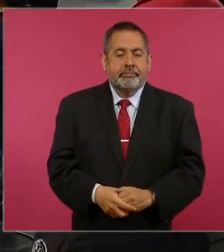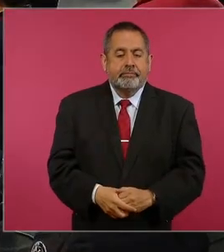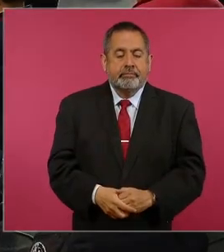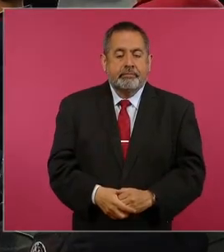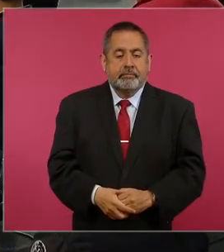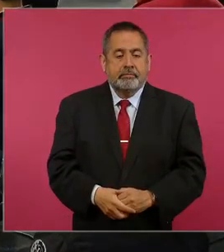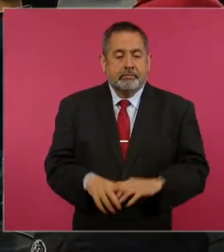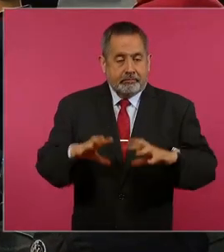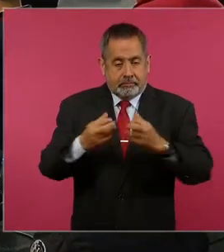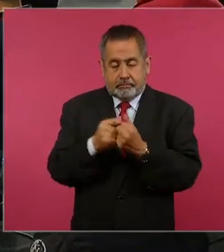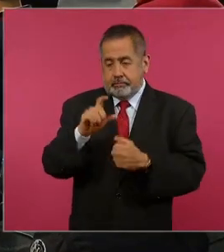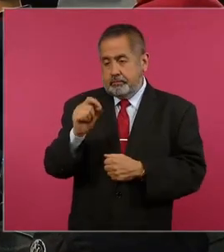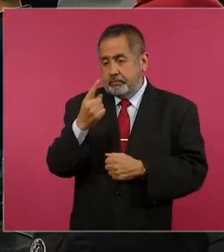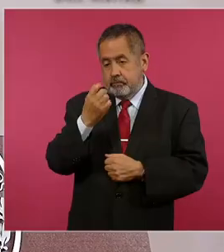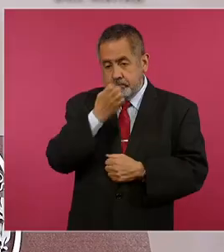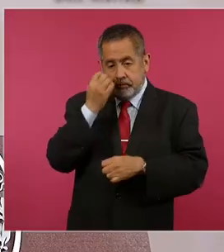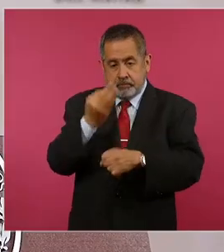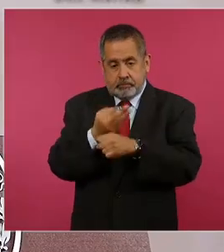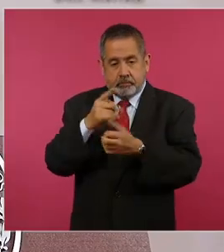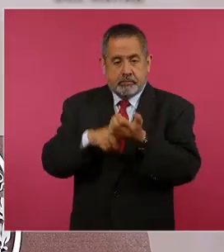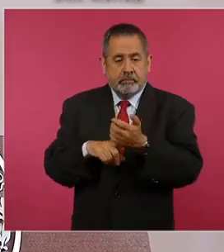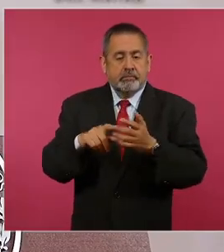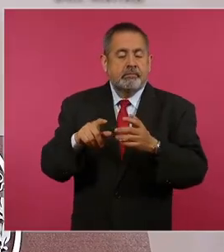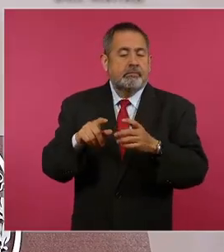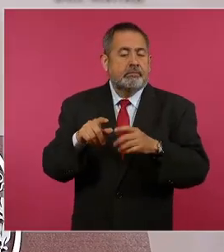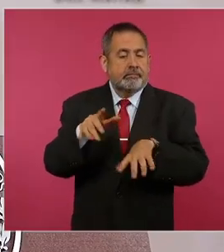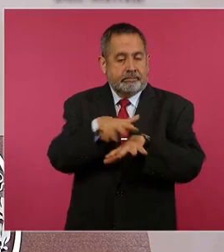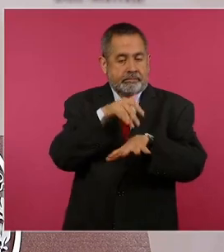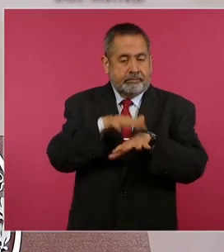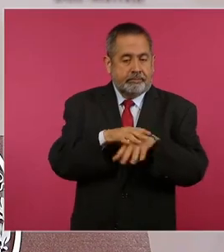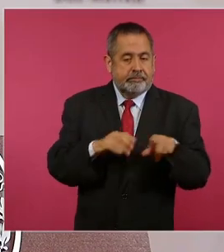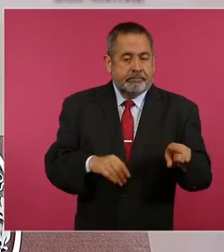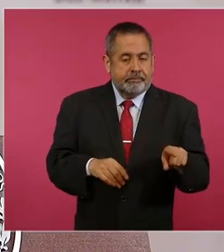En los 21 estudiantes de Tlalpan,